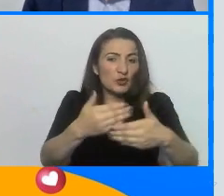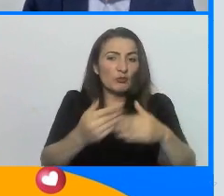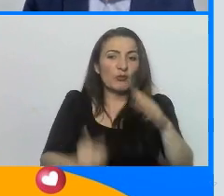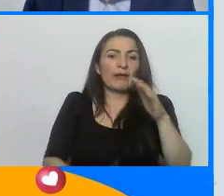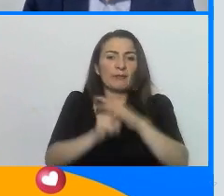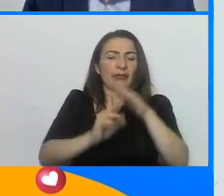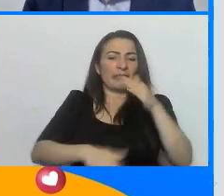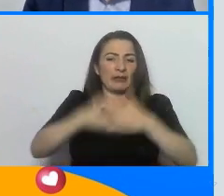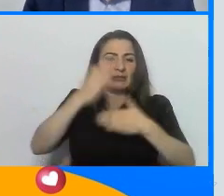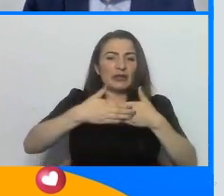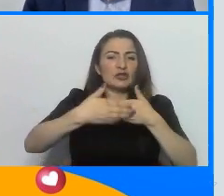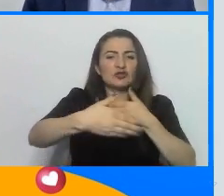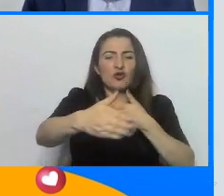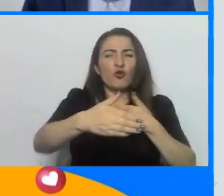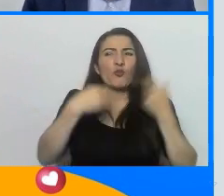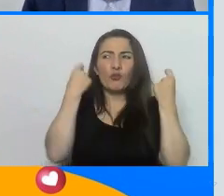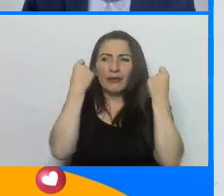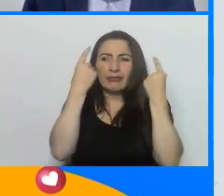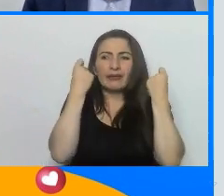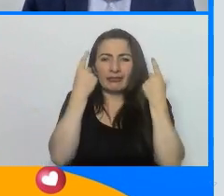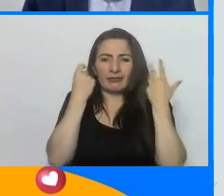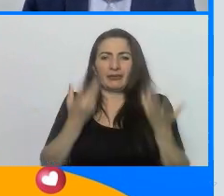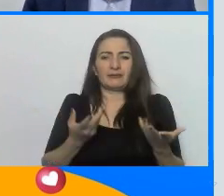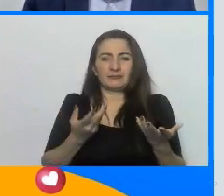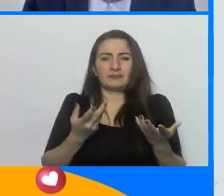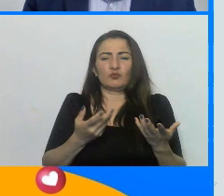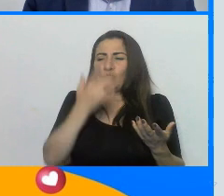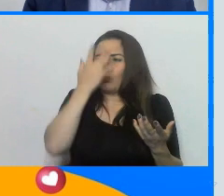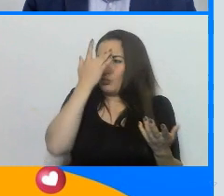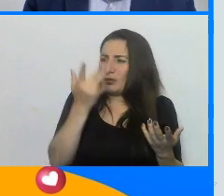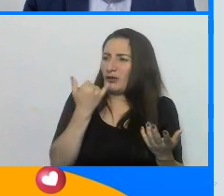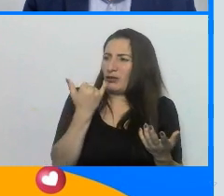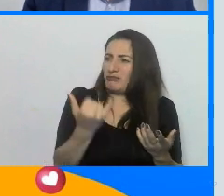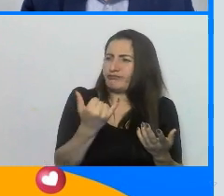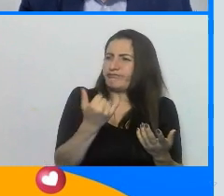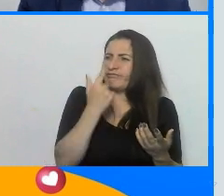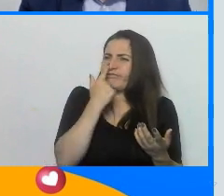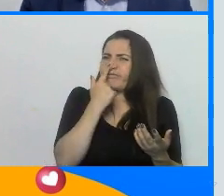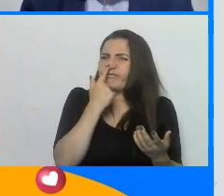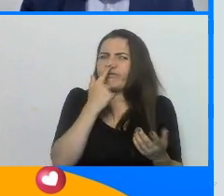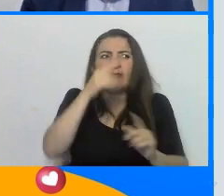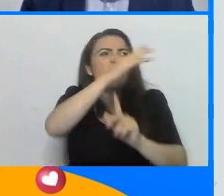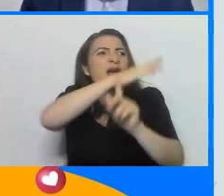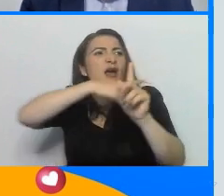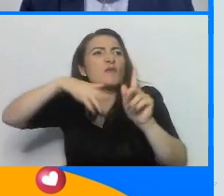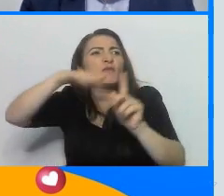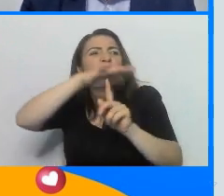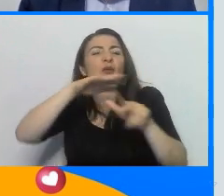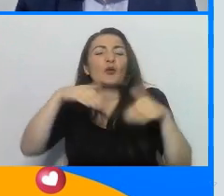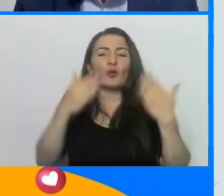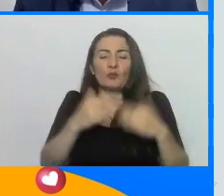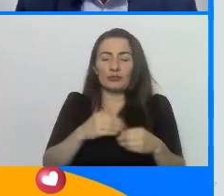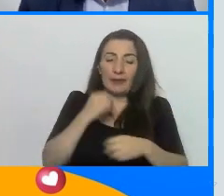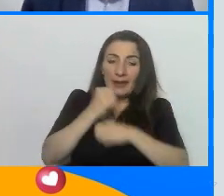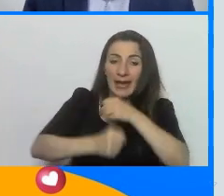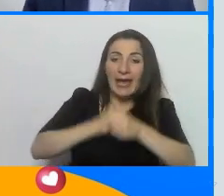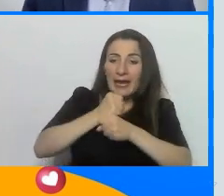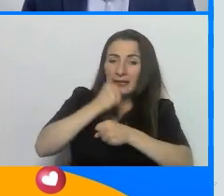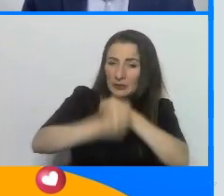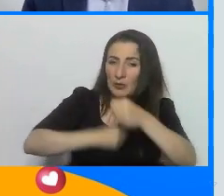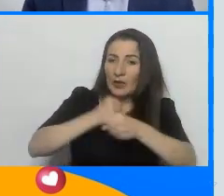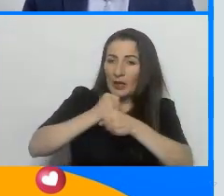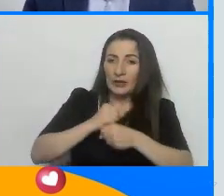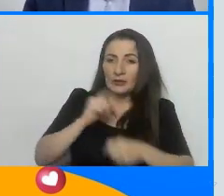inicio fundamental de entender el por qué existe esa curiosidad por el medio ambiente. Pasaron unos añitos